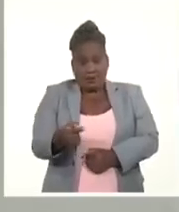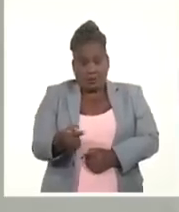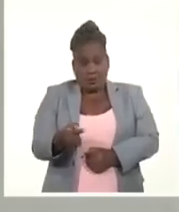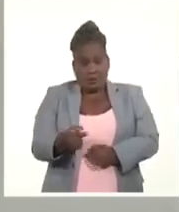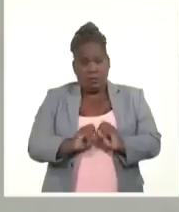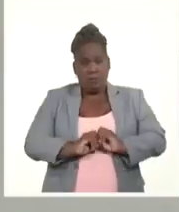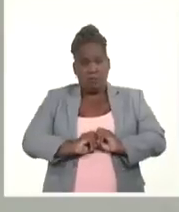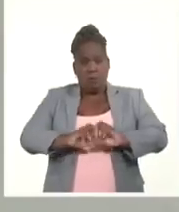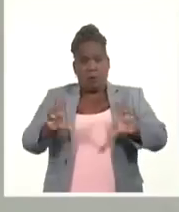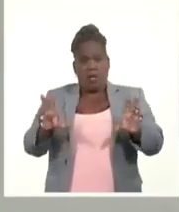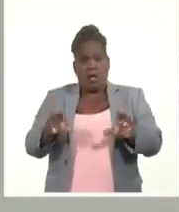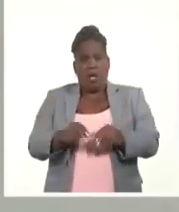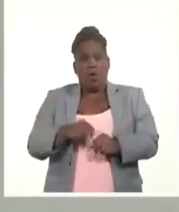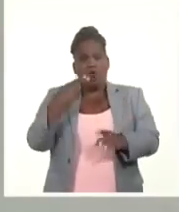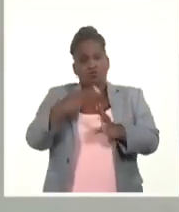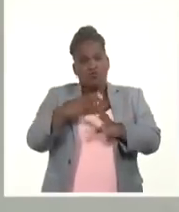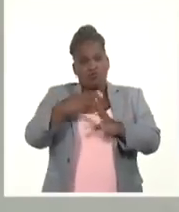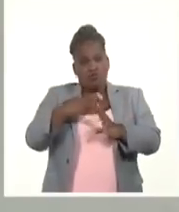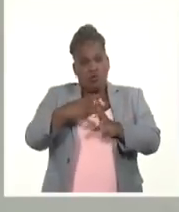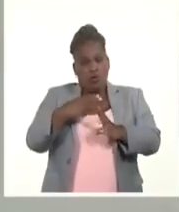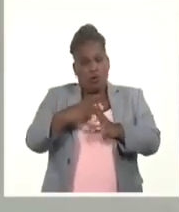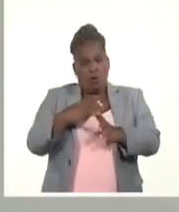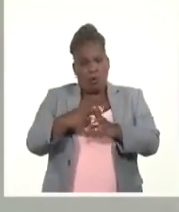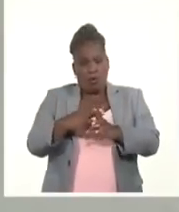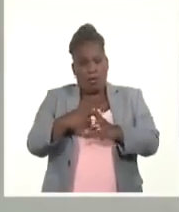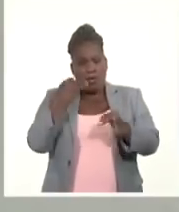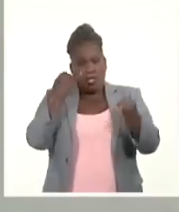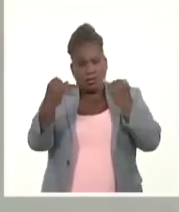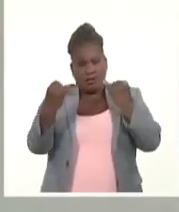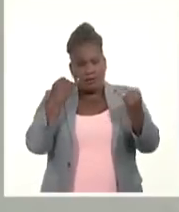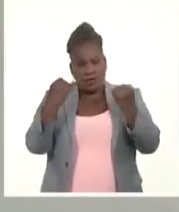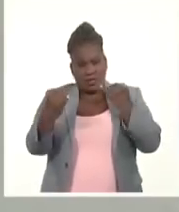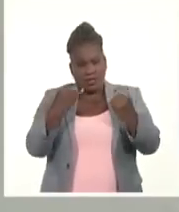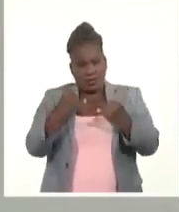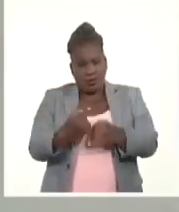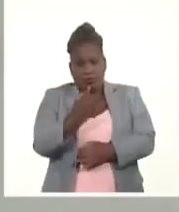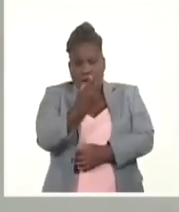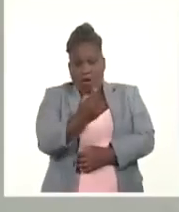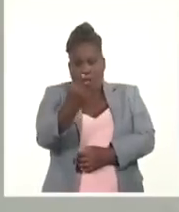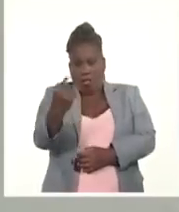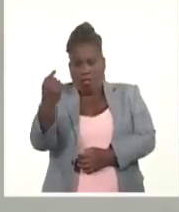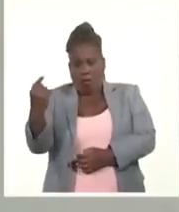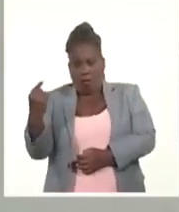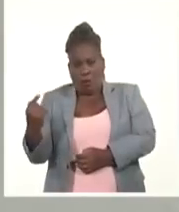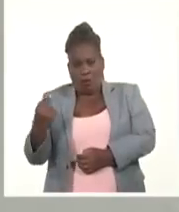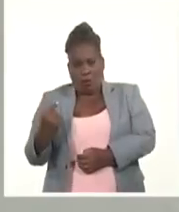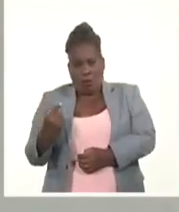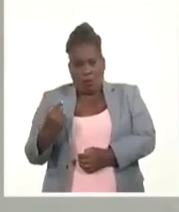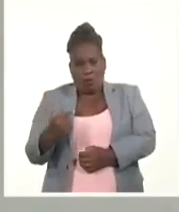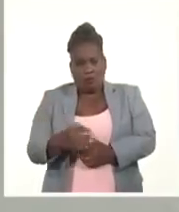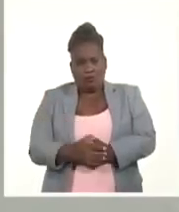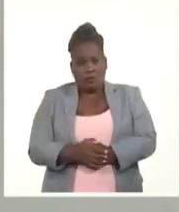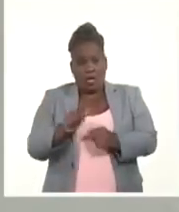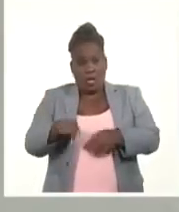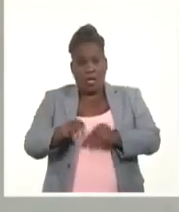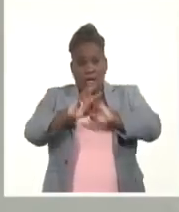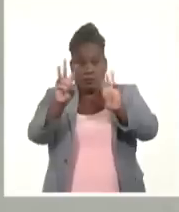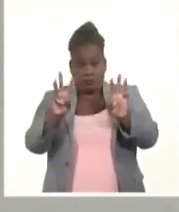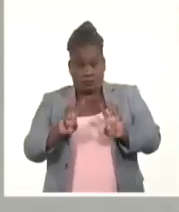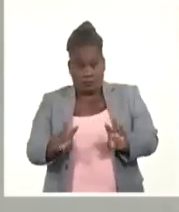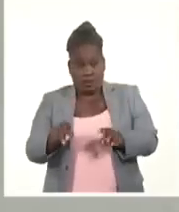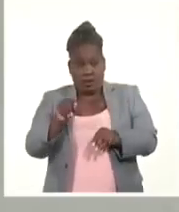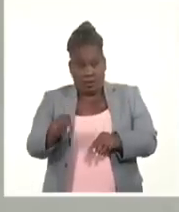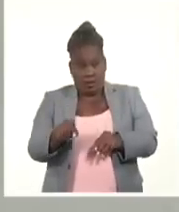publicado los nombres y la identificación de cada uno de ellos en el sitio web del Ministerio de Salud